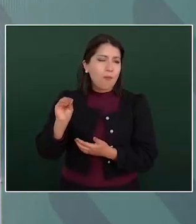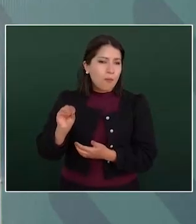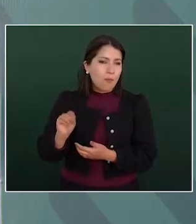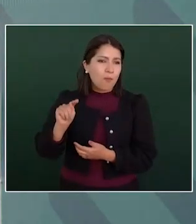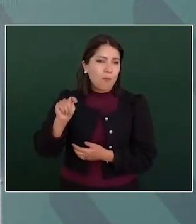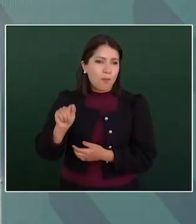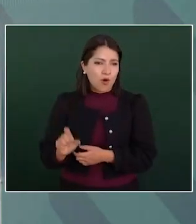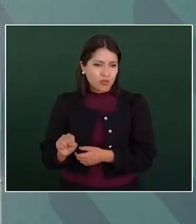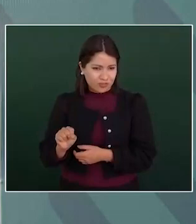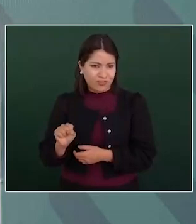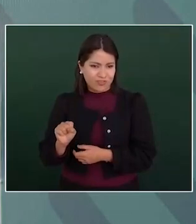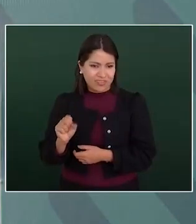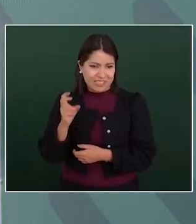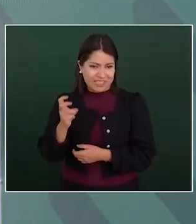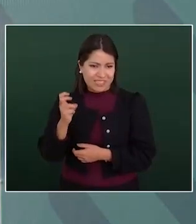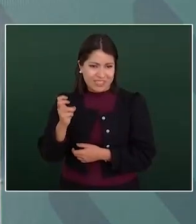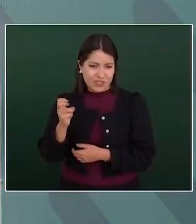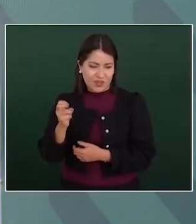de publicidad.